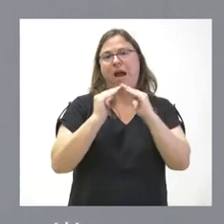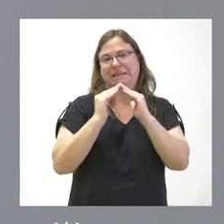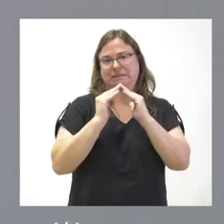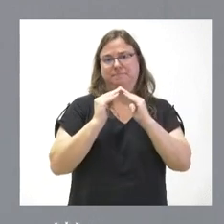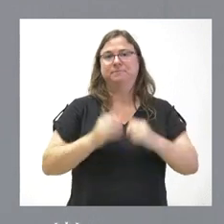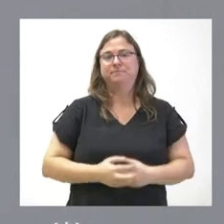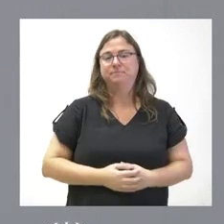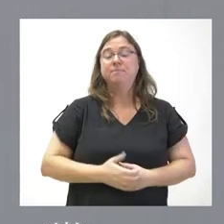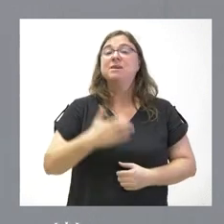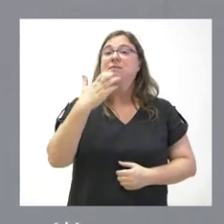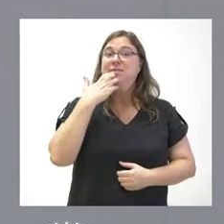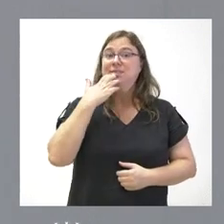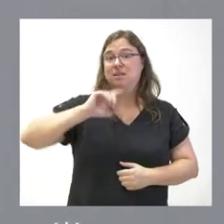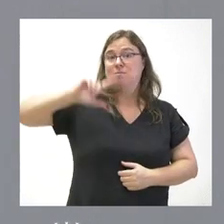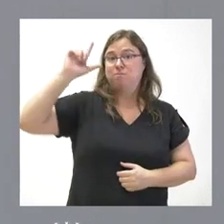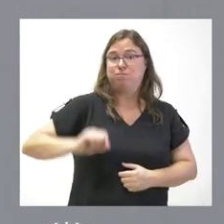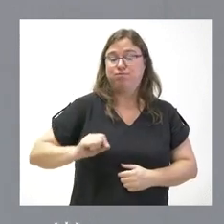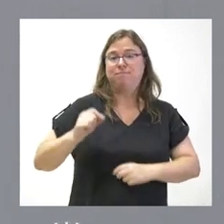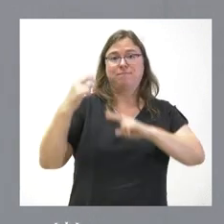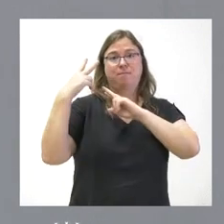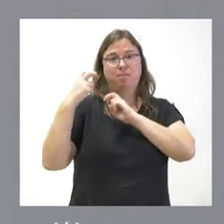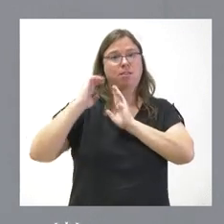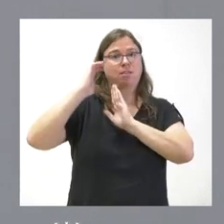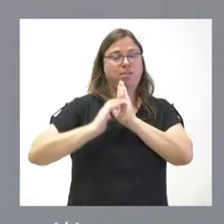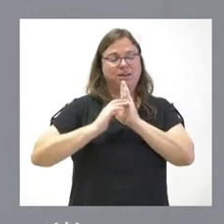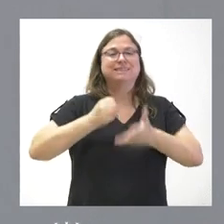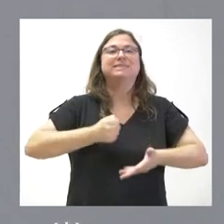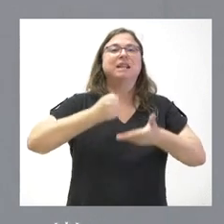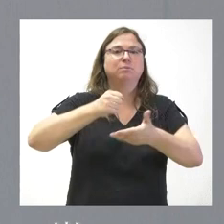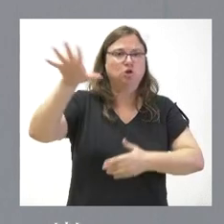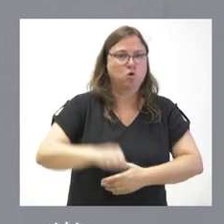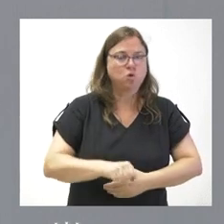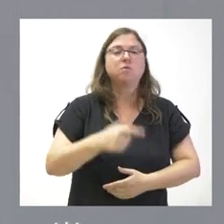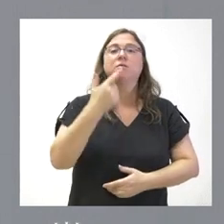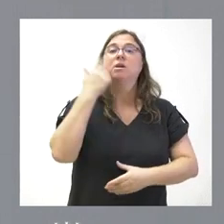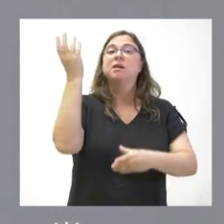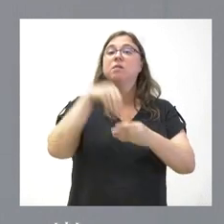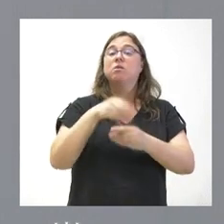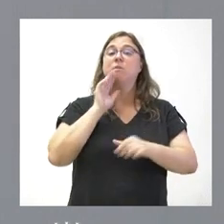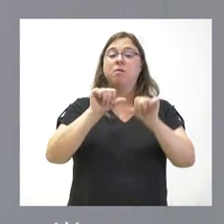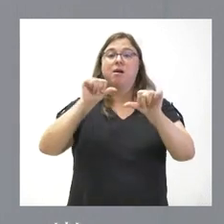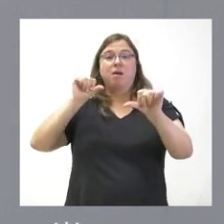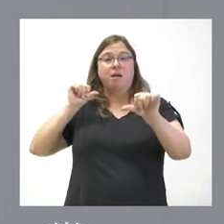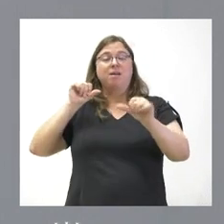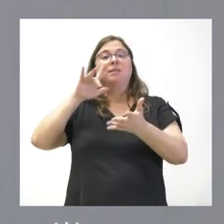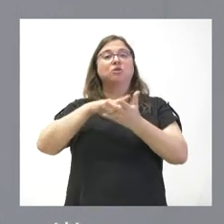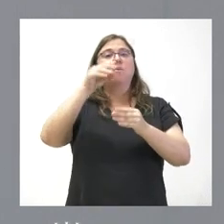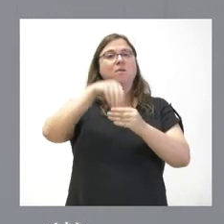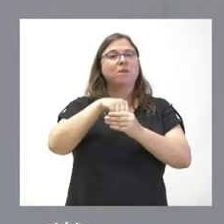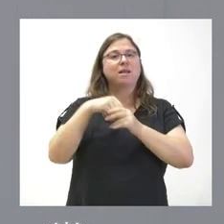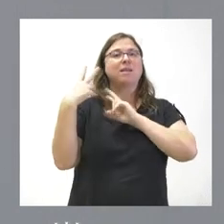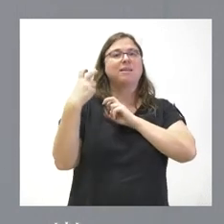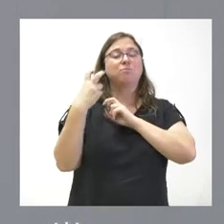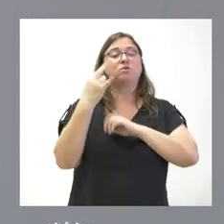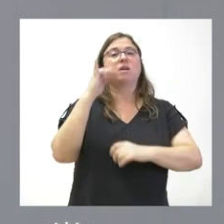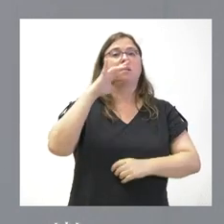vivienda si a esta rebaja en el impuesto de transmisiones patrimoniales se incluyen las que hemos llevado a cabo en el impuesto sobre la renta de las